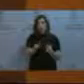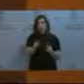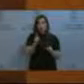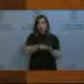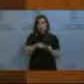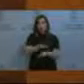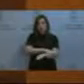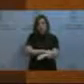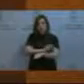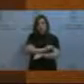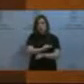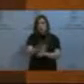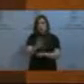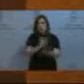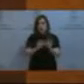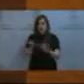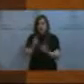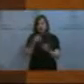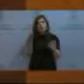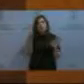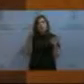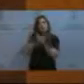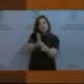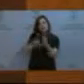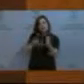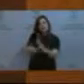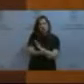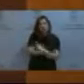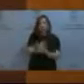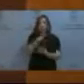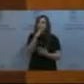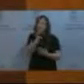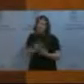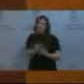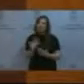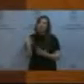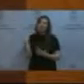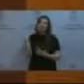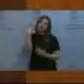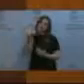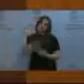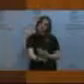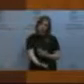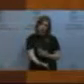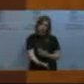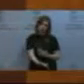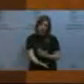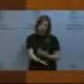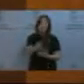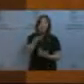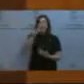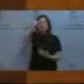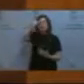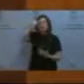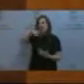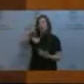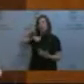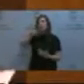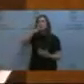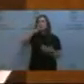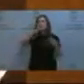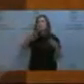quien decidan, tendrá que explicar por qué se tardaron 5 años en conocer el motivo de un